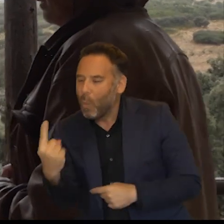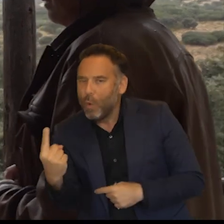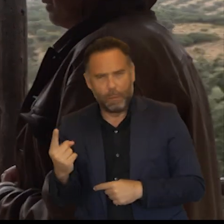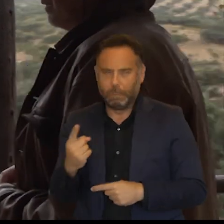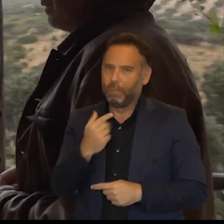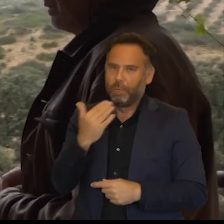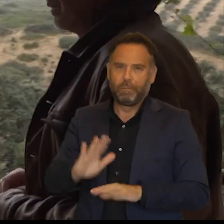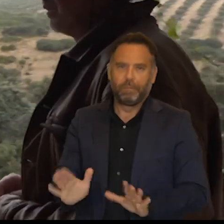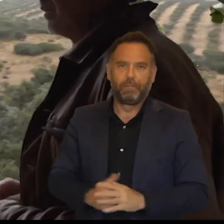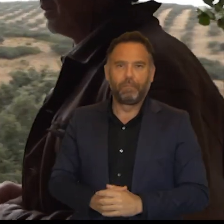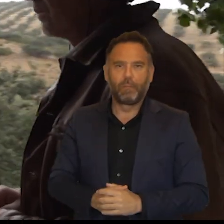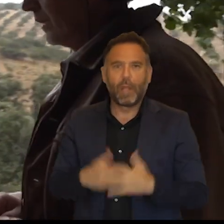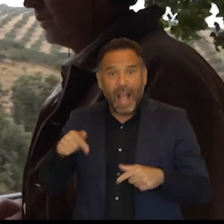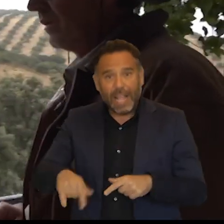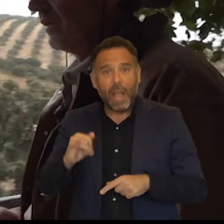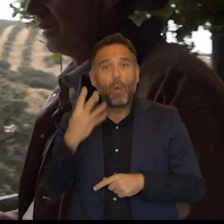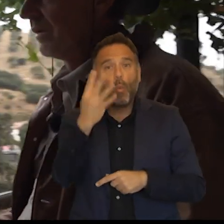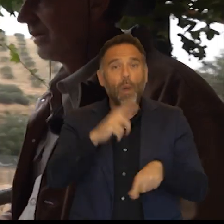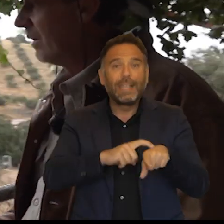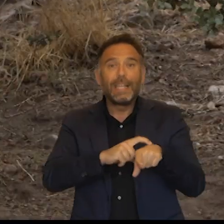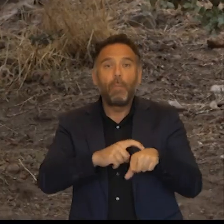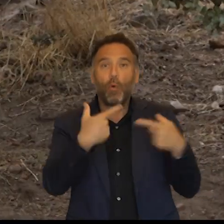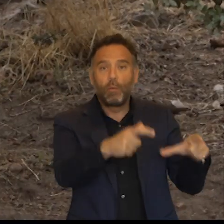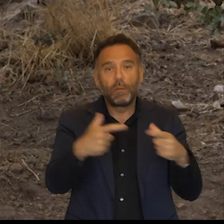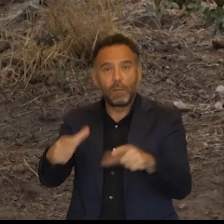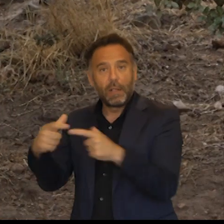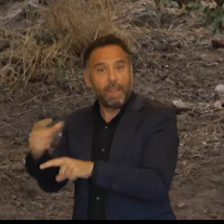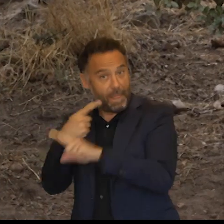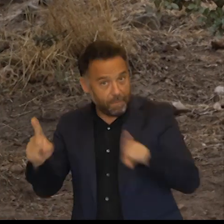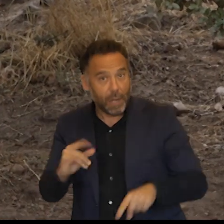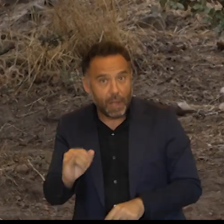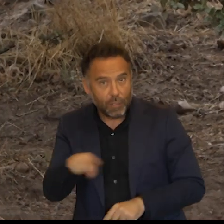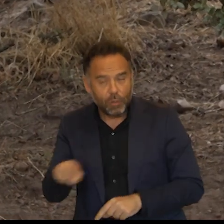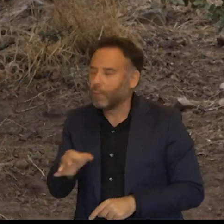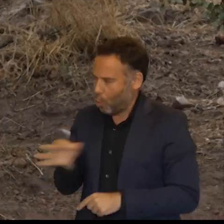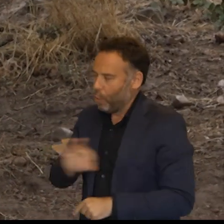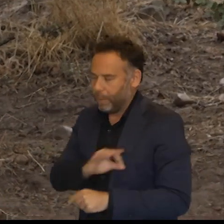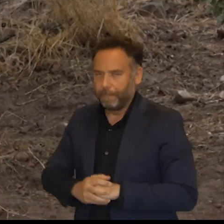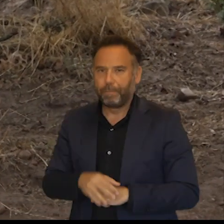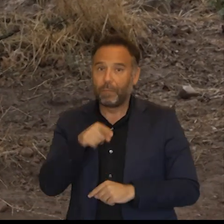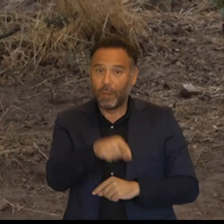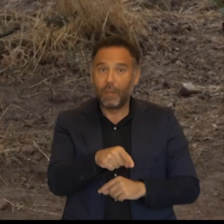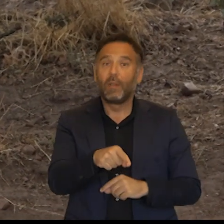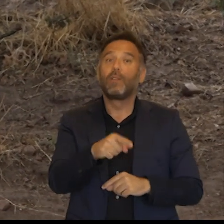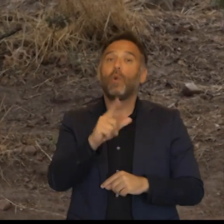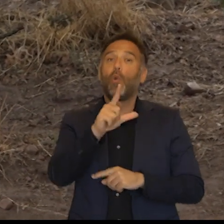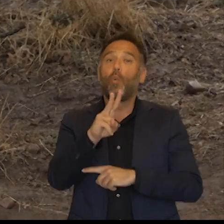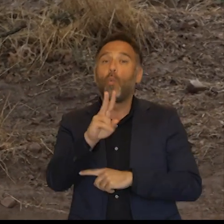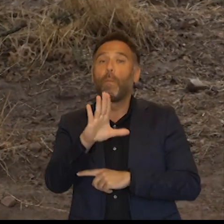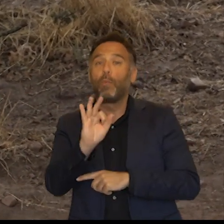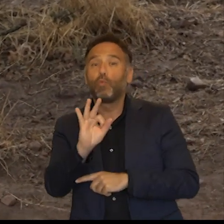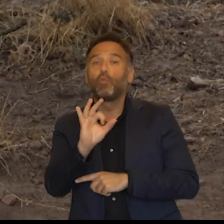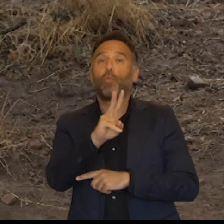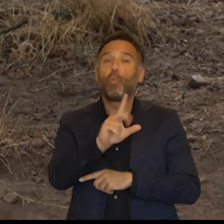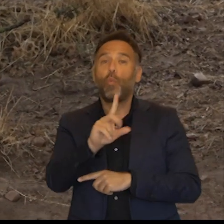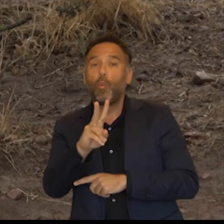4 subespecies de lobo. Correcto. ¿Y este cómo se llama? Eso es el lobo europeo, Canis lupus lupus. Ajá. Eso es el lobo que vive,